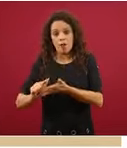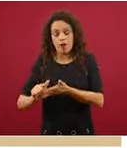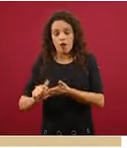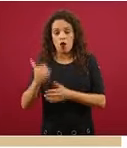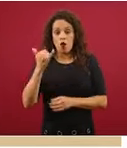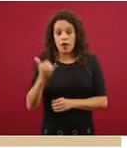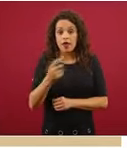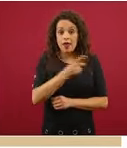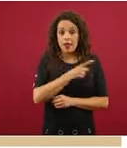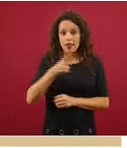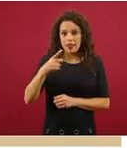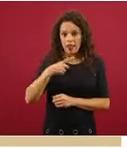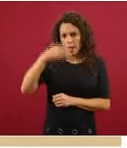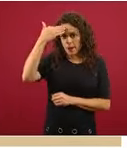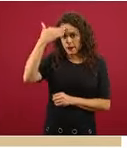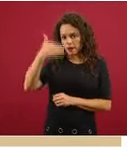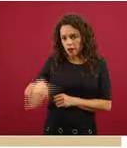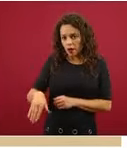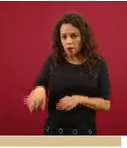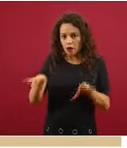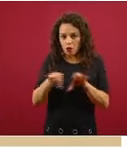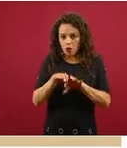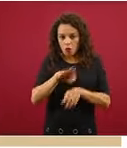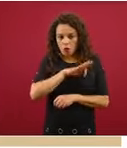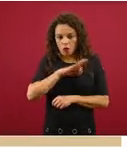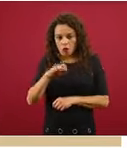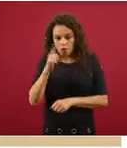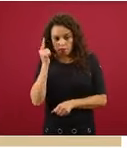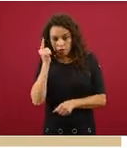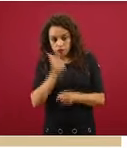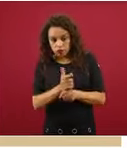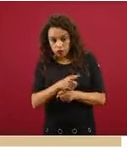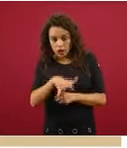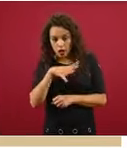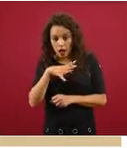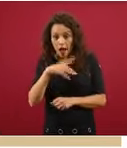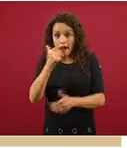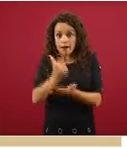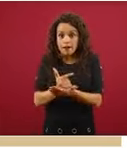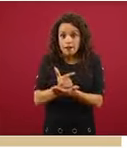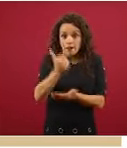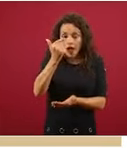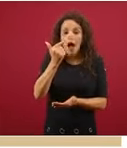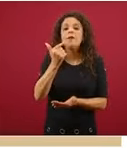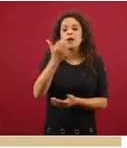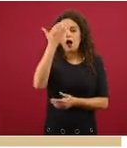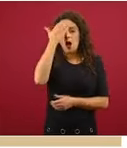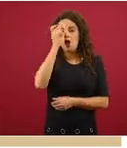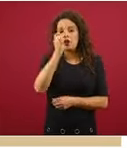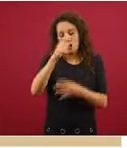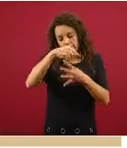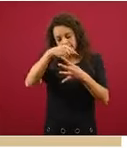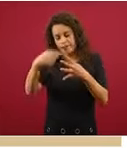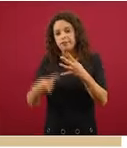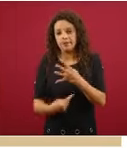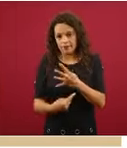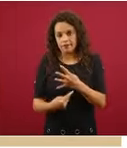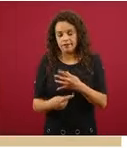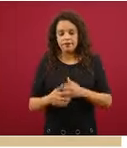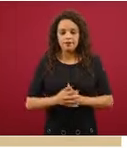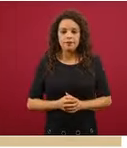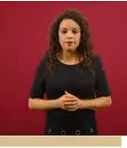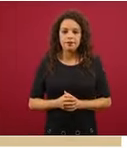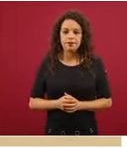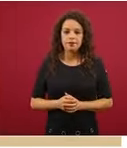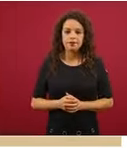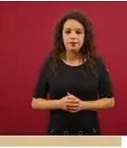las características de cuadro grave para poder identificarlo. Lo que iba a comentar hace rato es si en casa